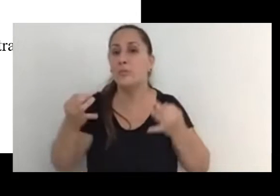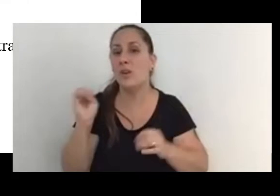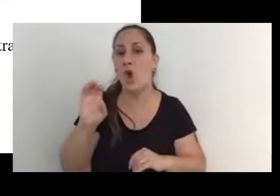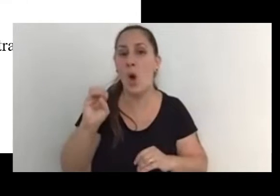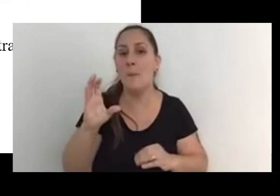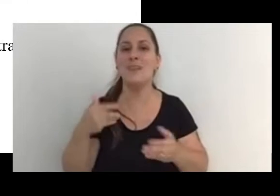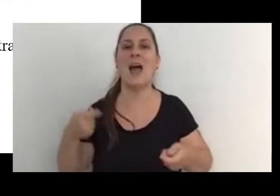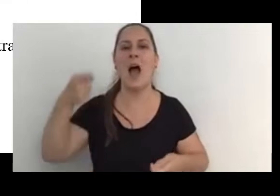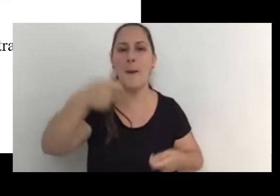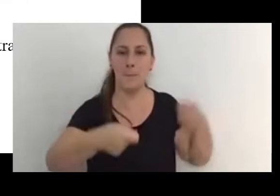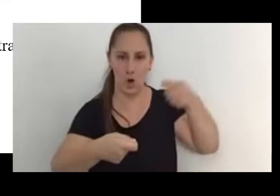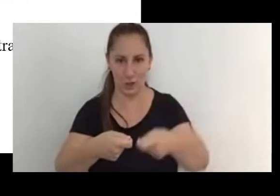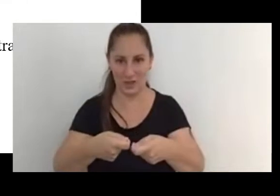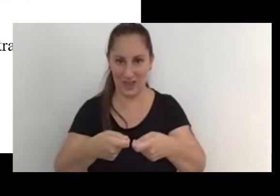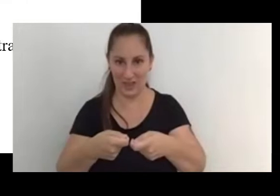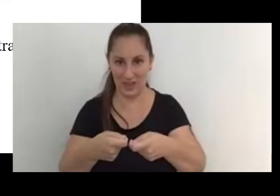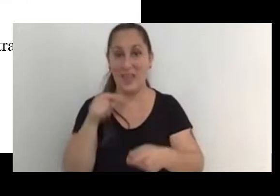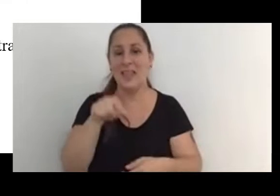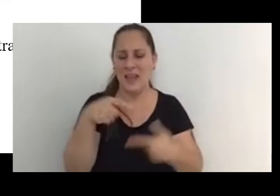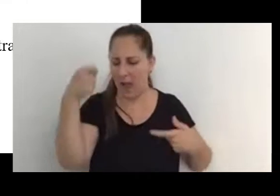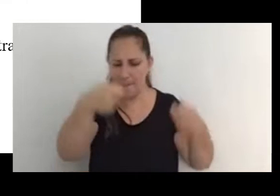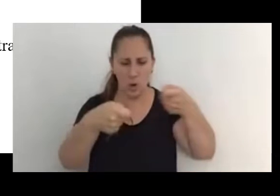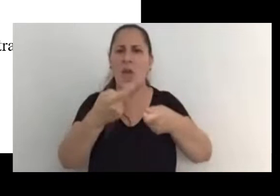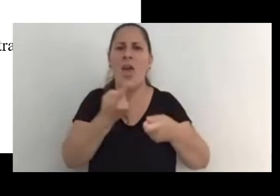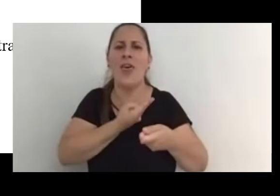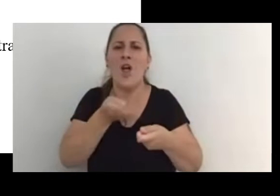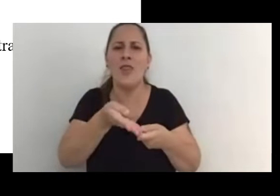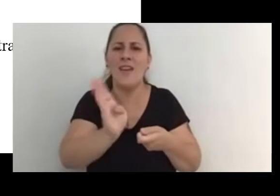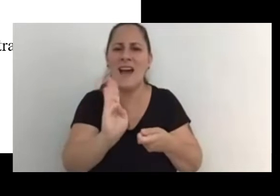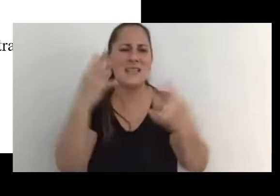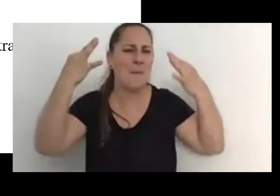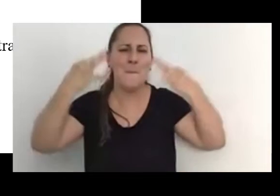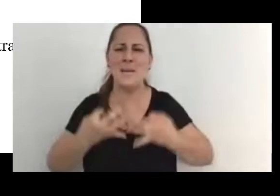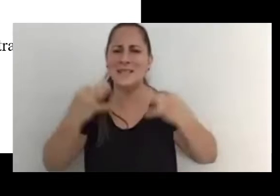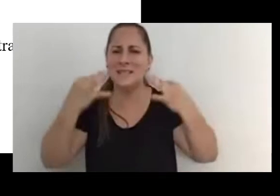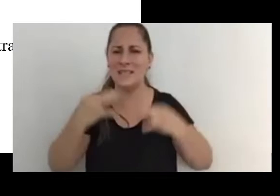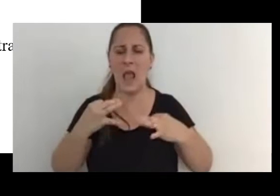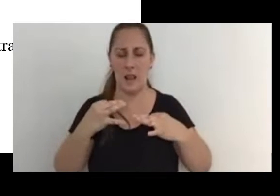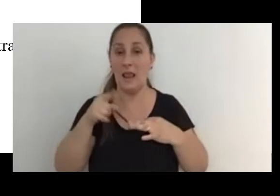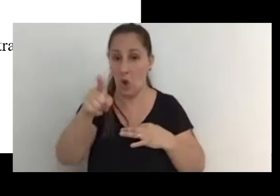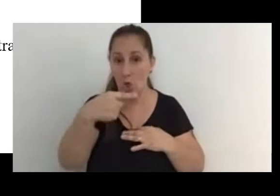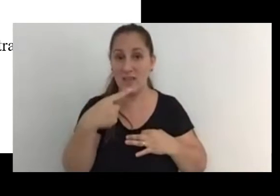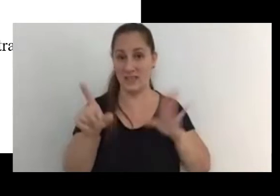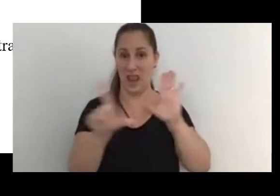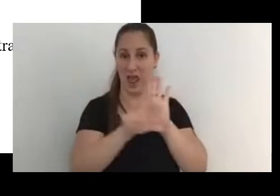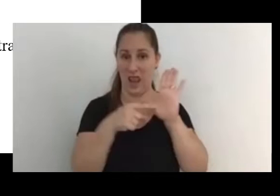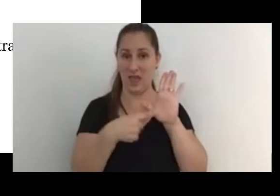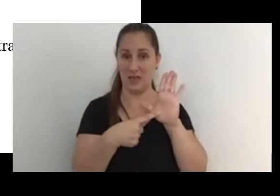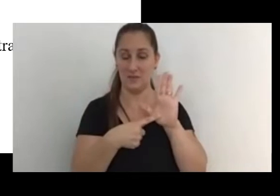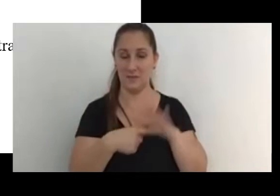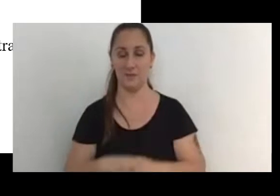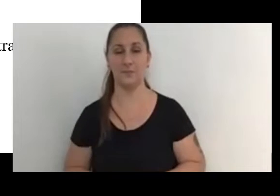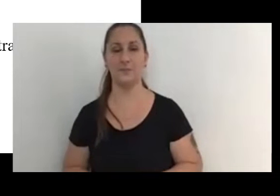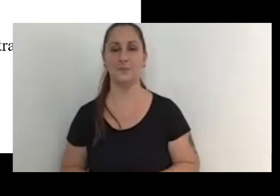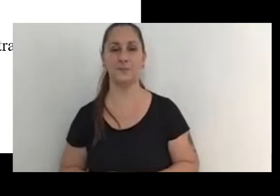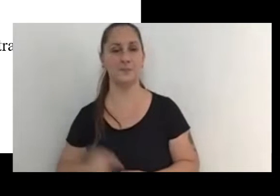que tienen este aporte es específico y lo dice expresamente la ley, ¿sí?